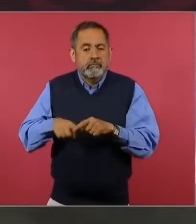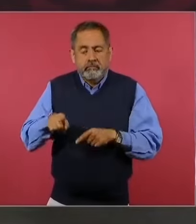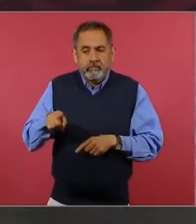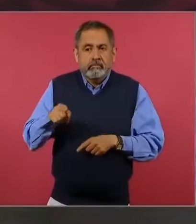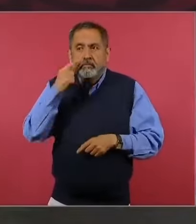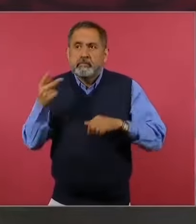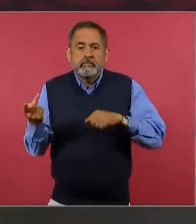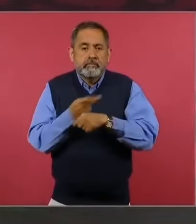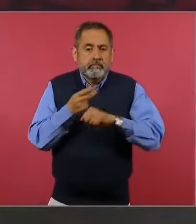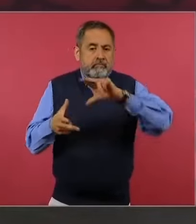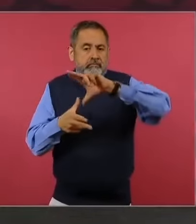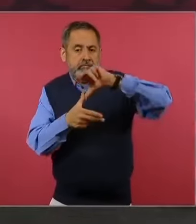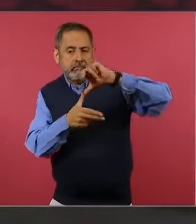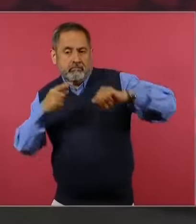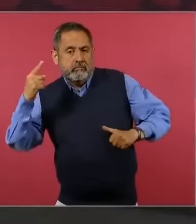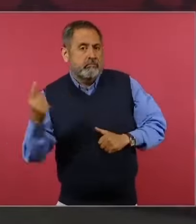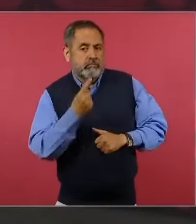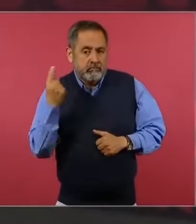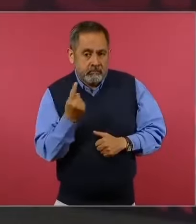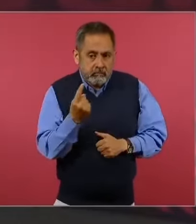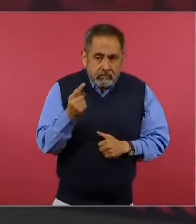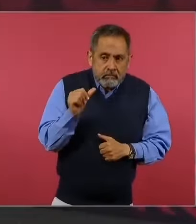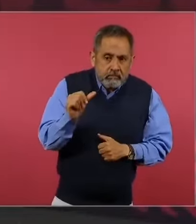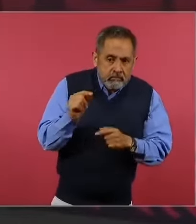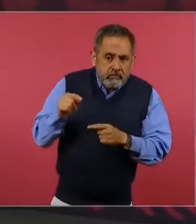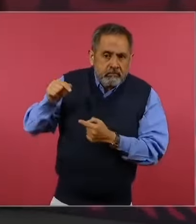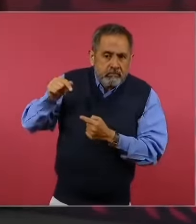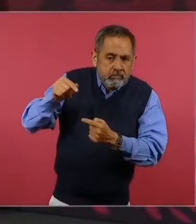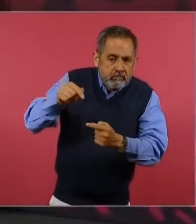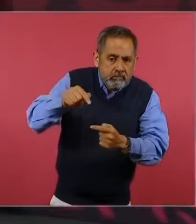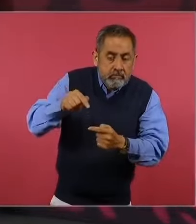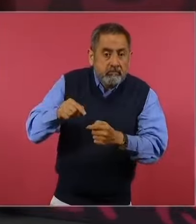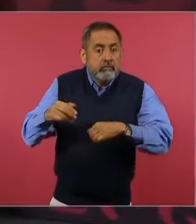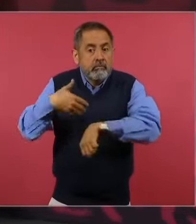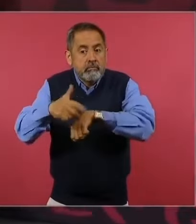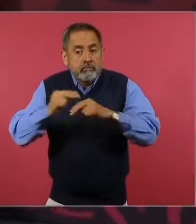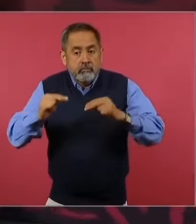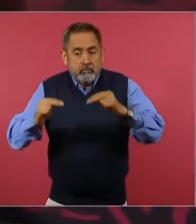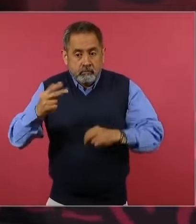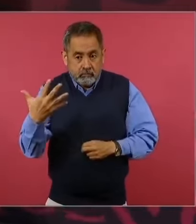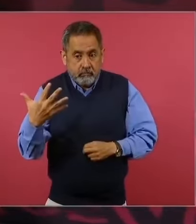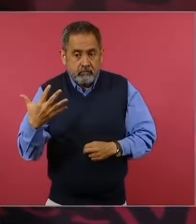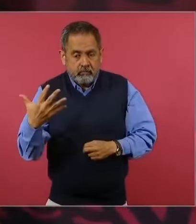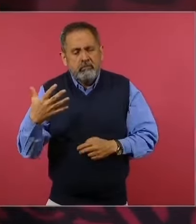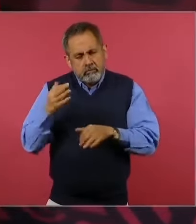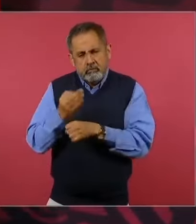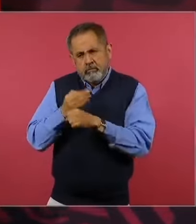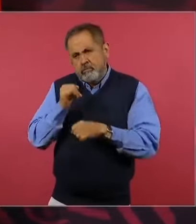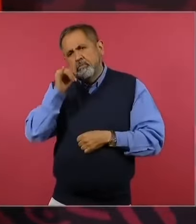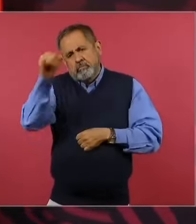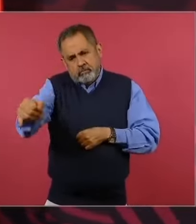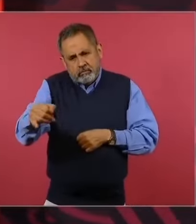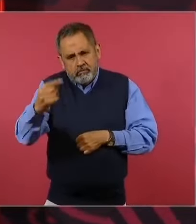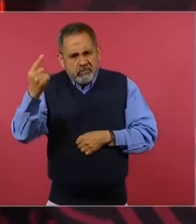dirección del huracán, que ya aumentó a categoría 5, está todavía lejos de las